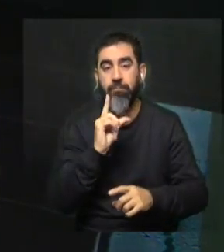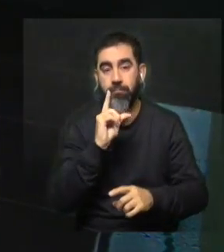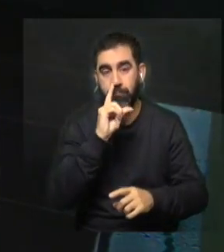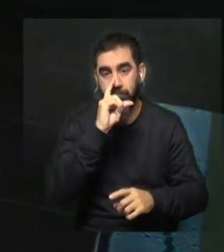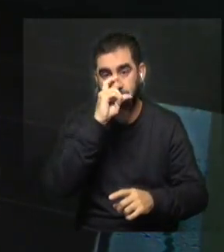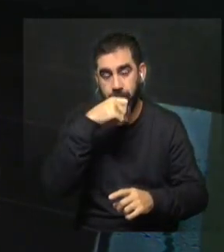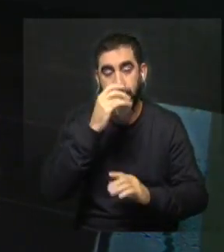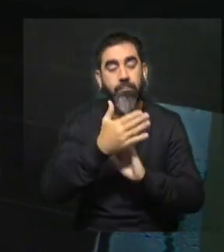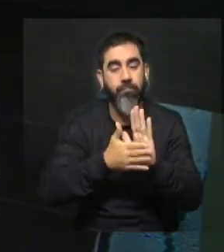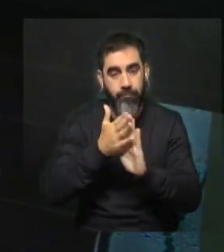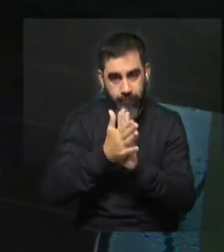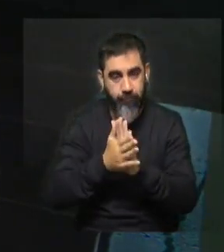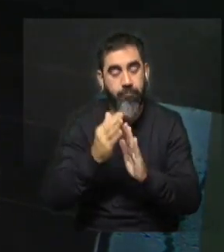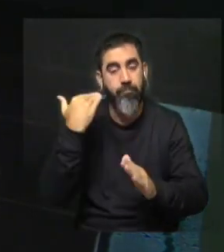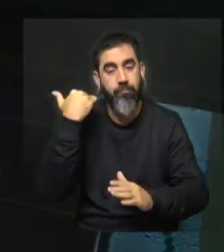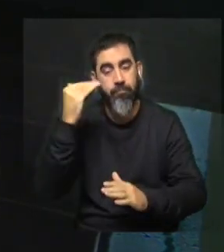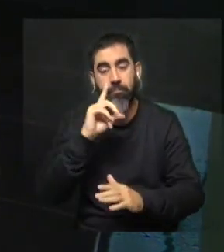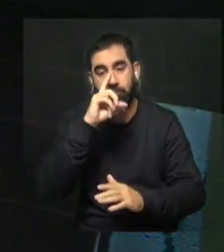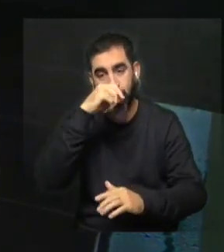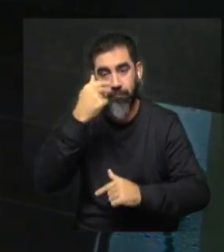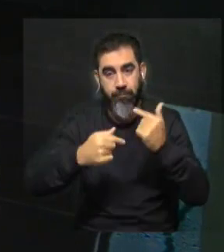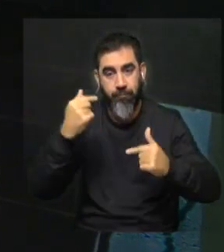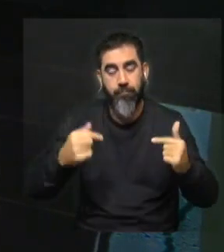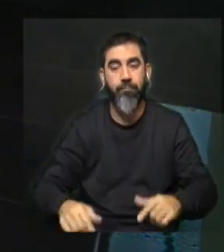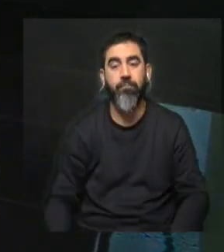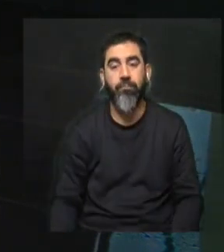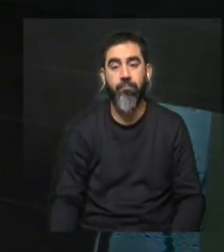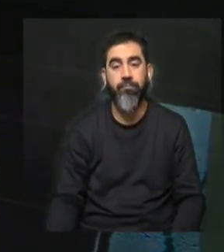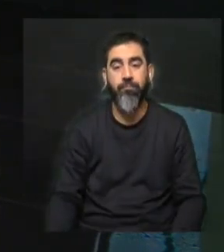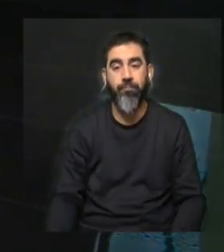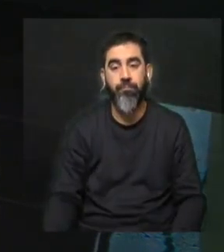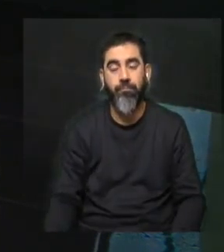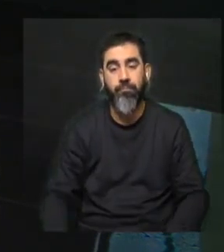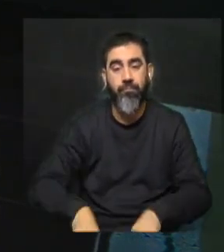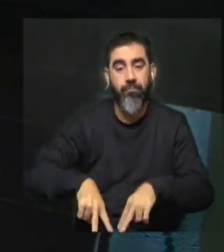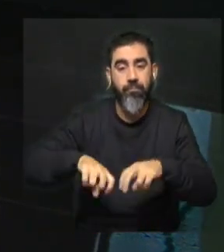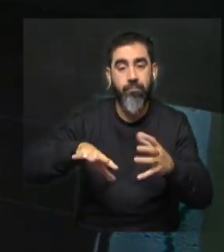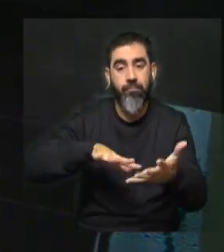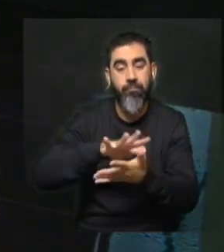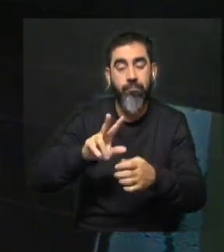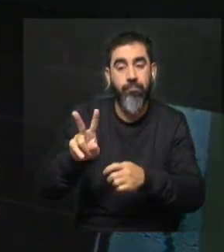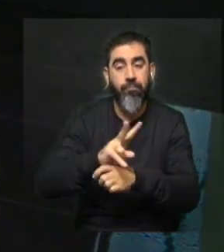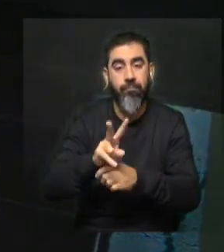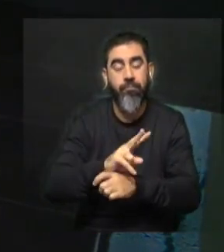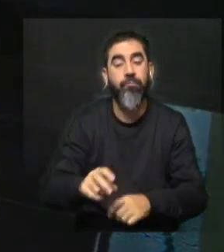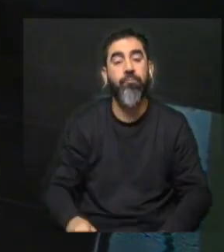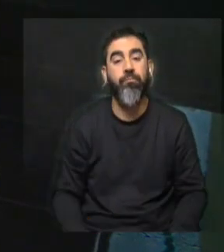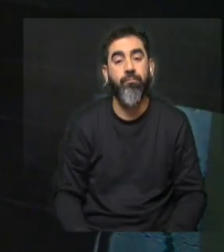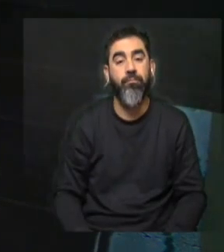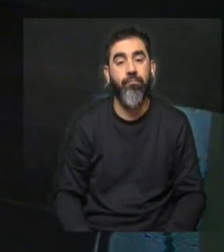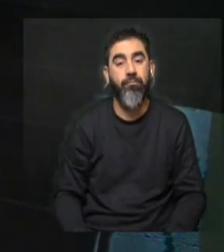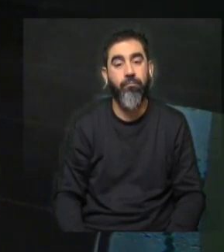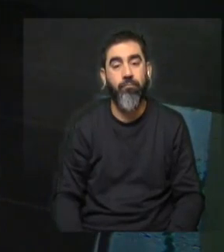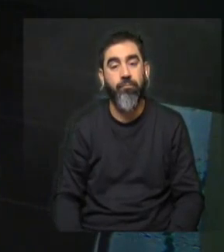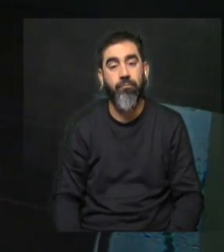Nacional y otras autoridades es justamente de la zona de metropolitana para analizar la situación de seguridad en Montevideo En estos